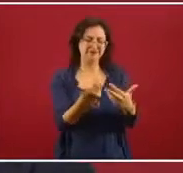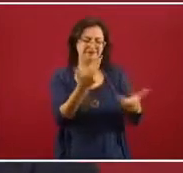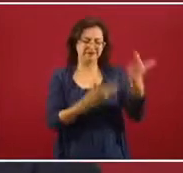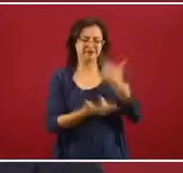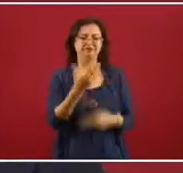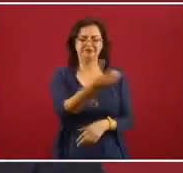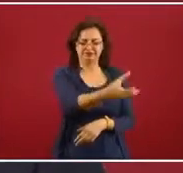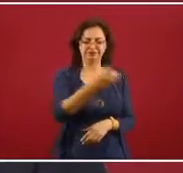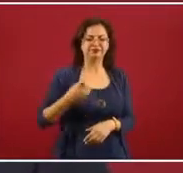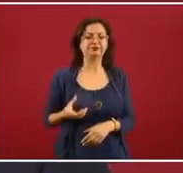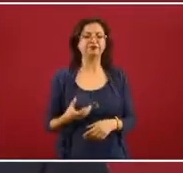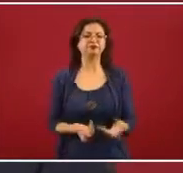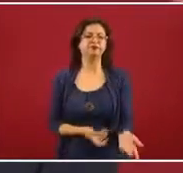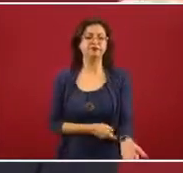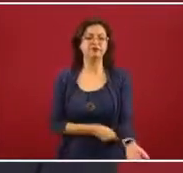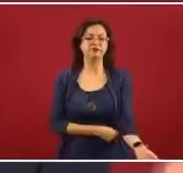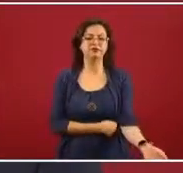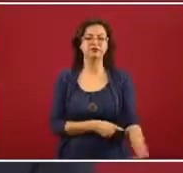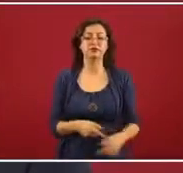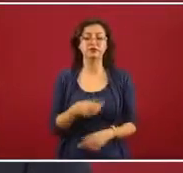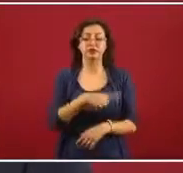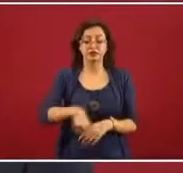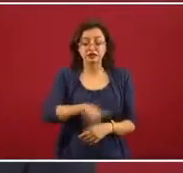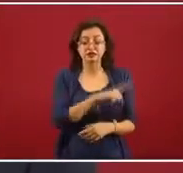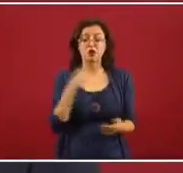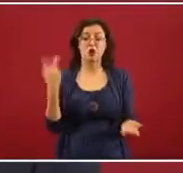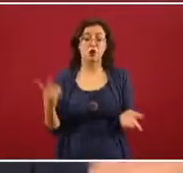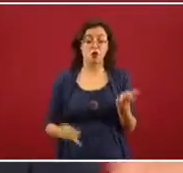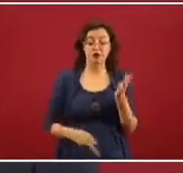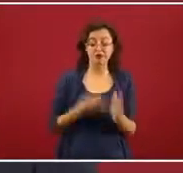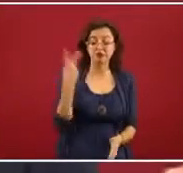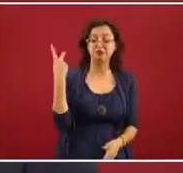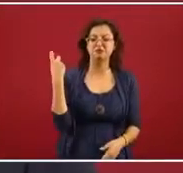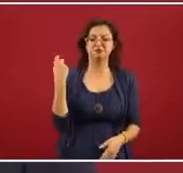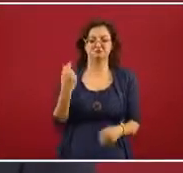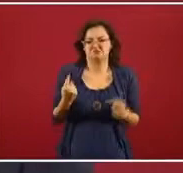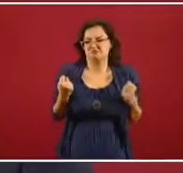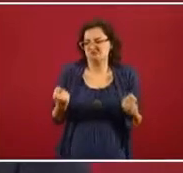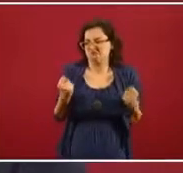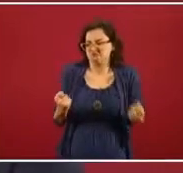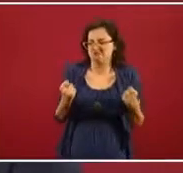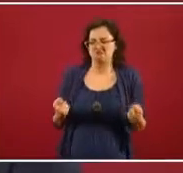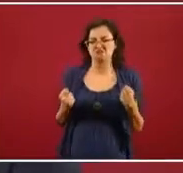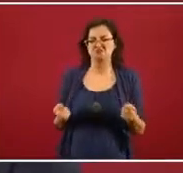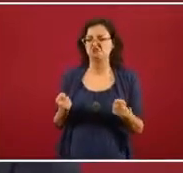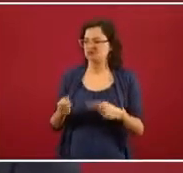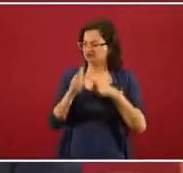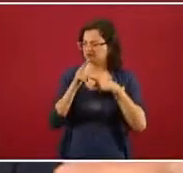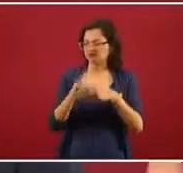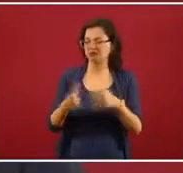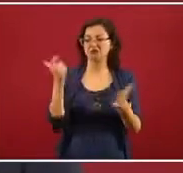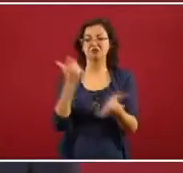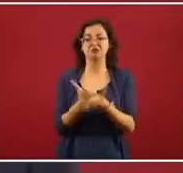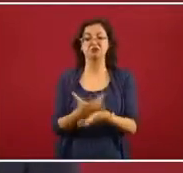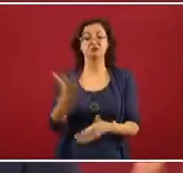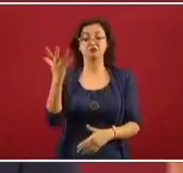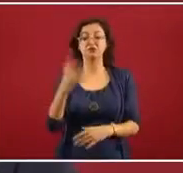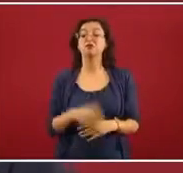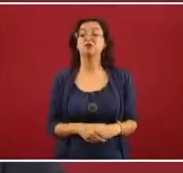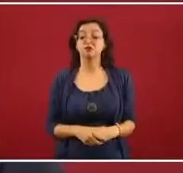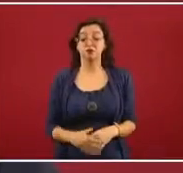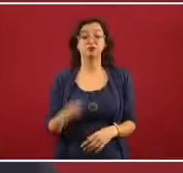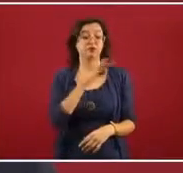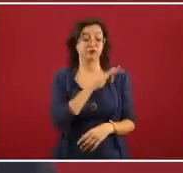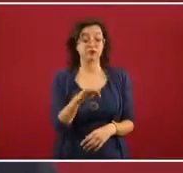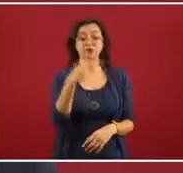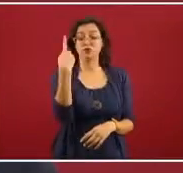no les va a convenir. Y si insisten en aumentar injustificadamente los precios, podemos llegar a cerrar